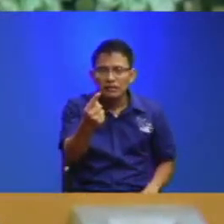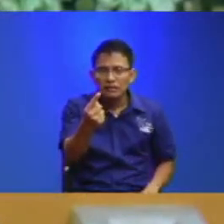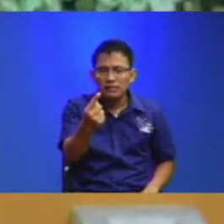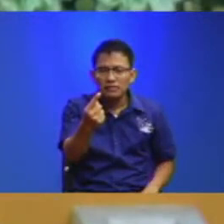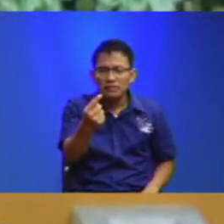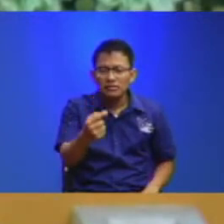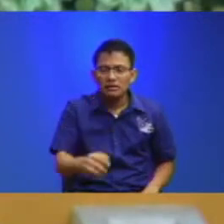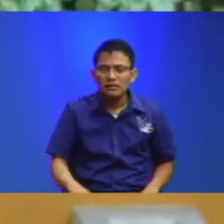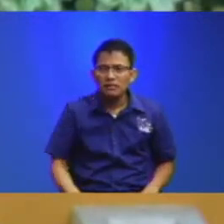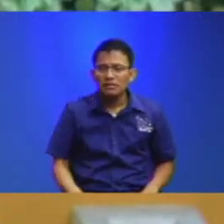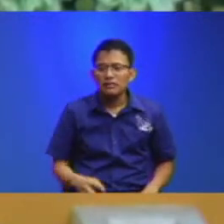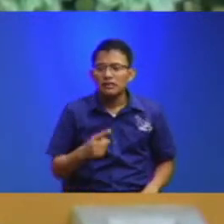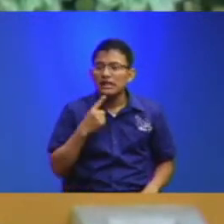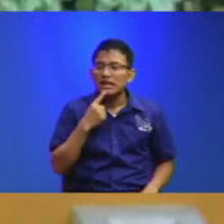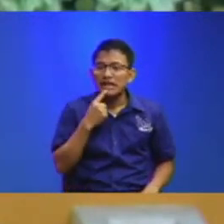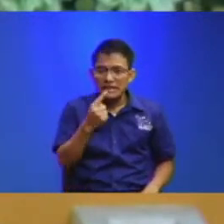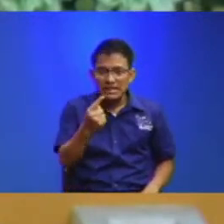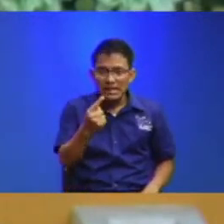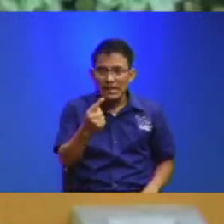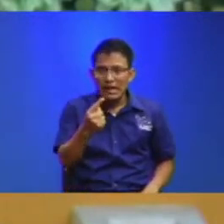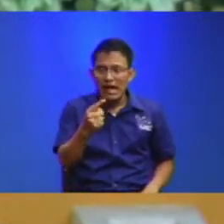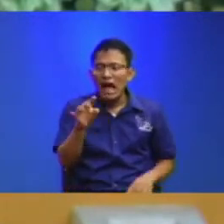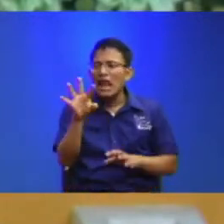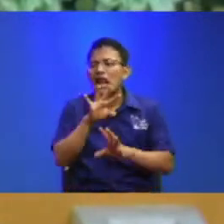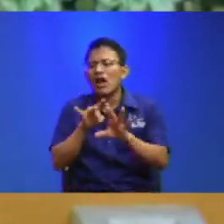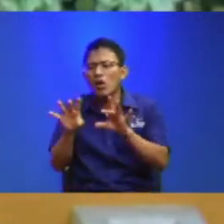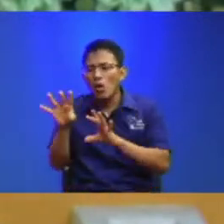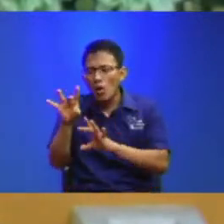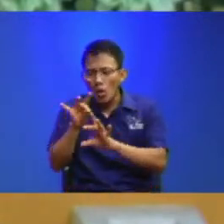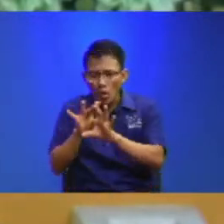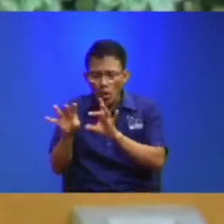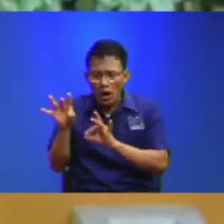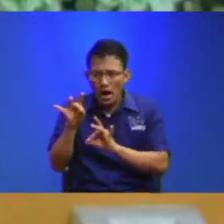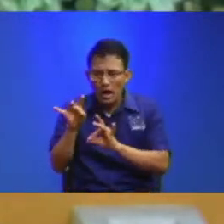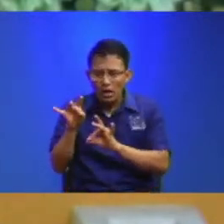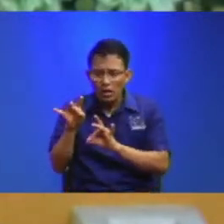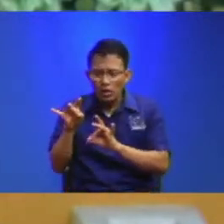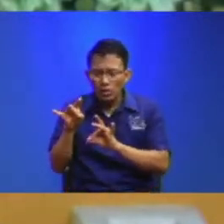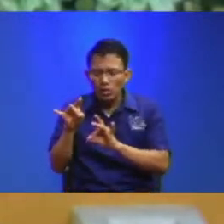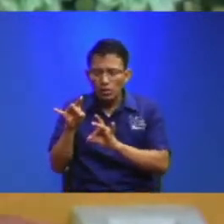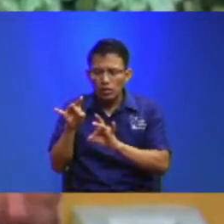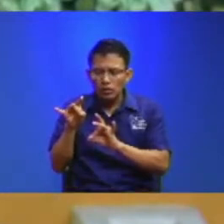call centers, pero no son call centers, las granjas esas en donde ponen,